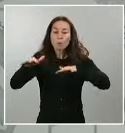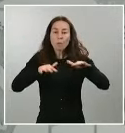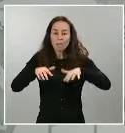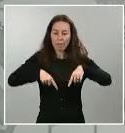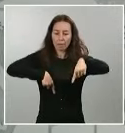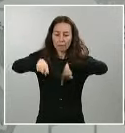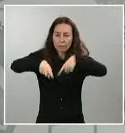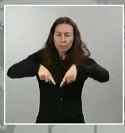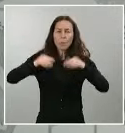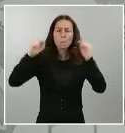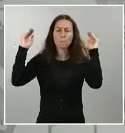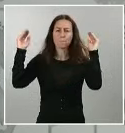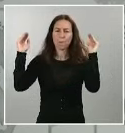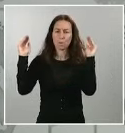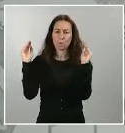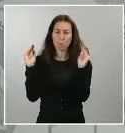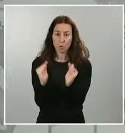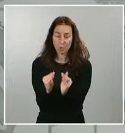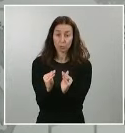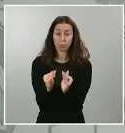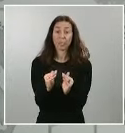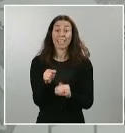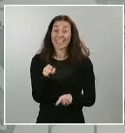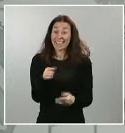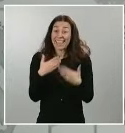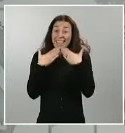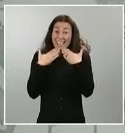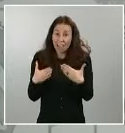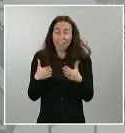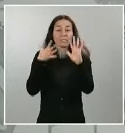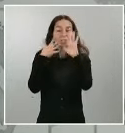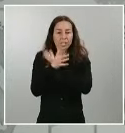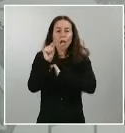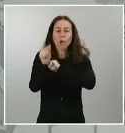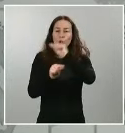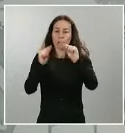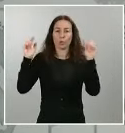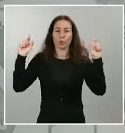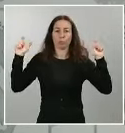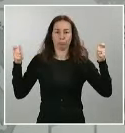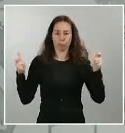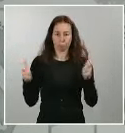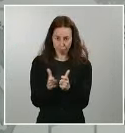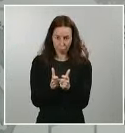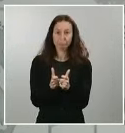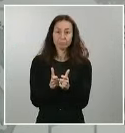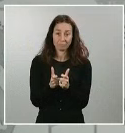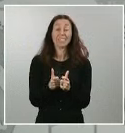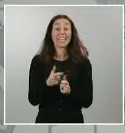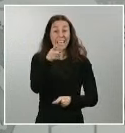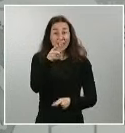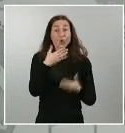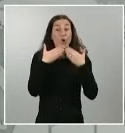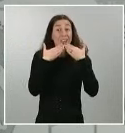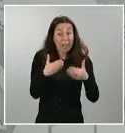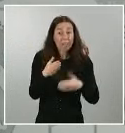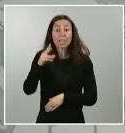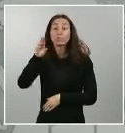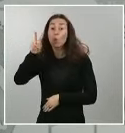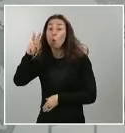riesgo de contagio y nos permitirá descongestionar algo muy importante que son las UCIs en nuestros hospitales. Los